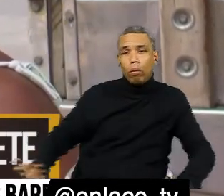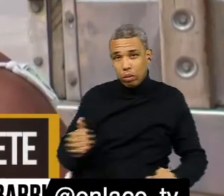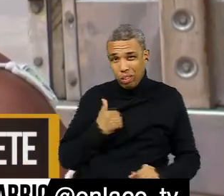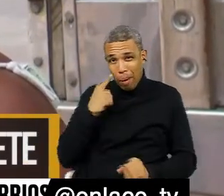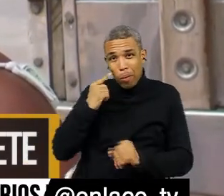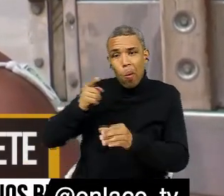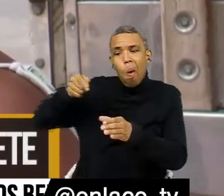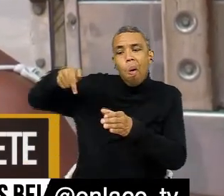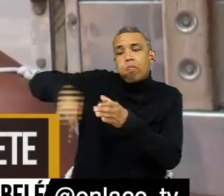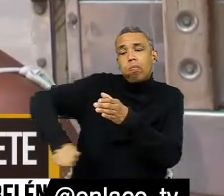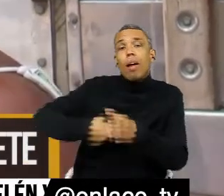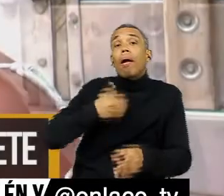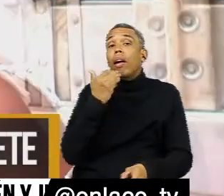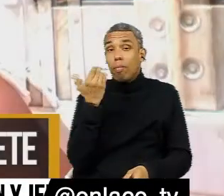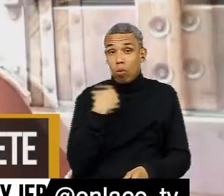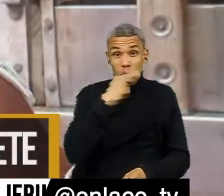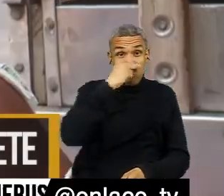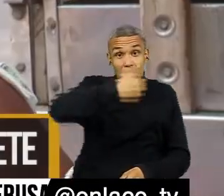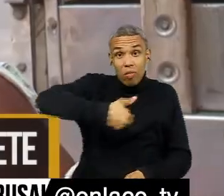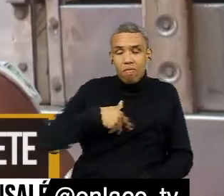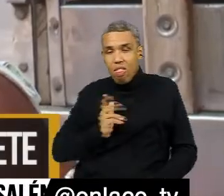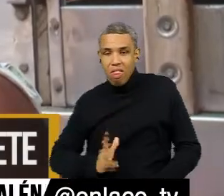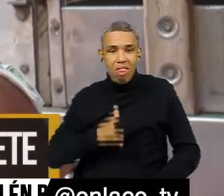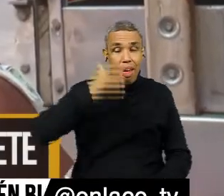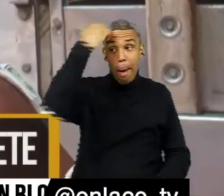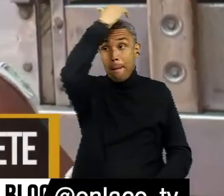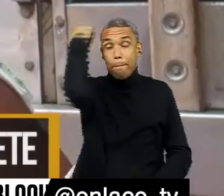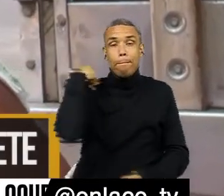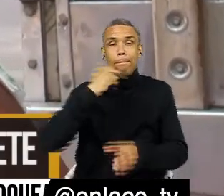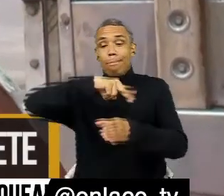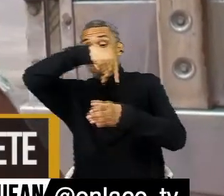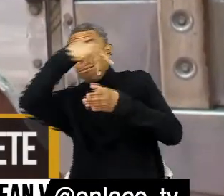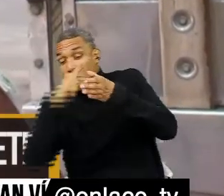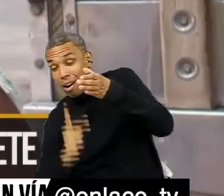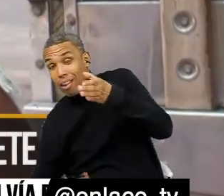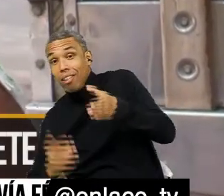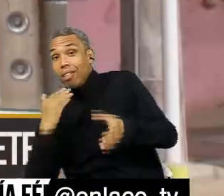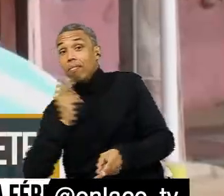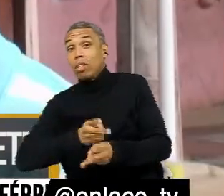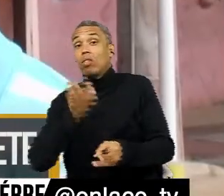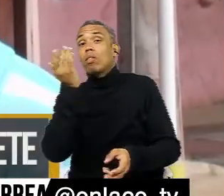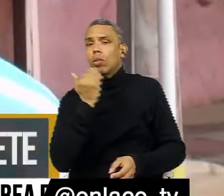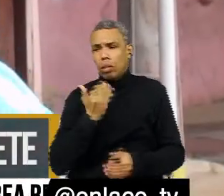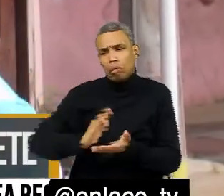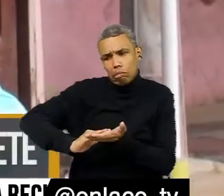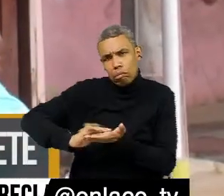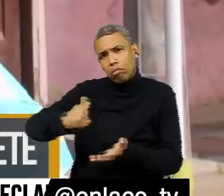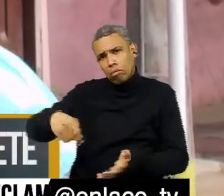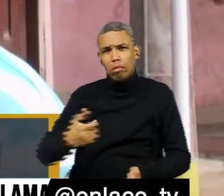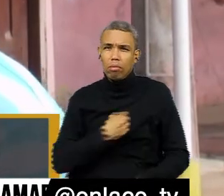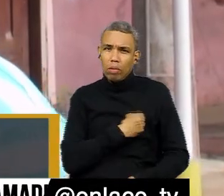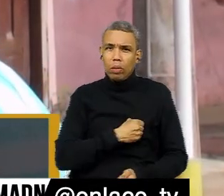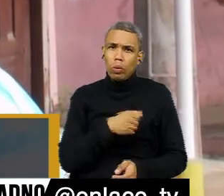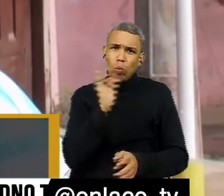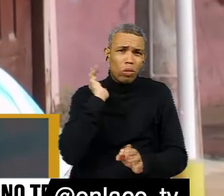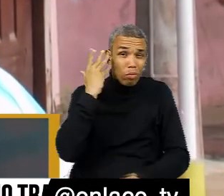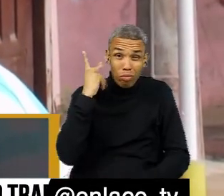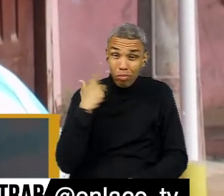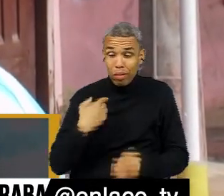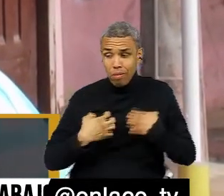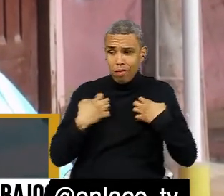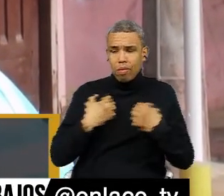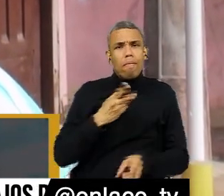los carros, para los niños, un niño va a un hueco eso y qué. Que ponga carta en el asunto y que vayan a arreglar eso, porque eso es un peligro. Es un peligro que tenemos ahí diario, que